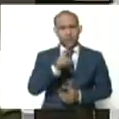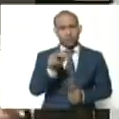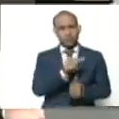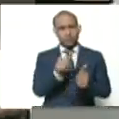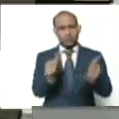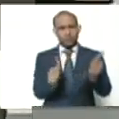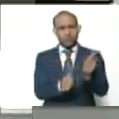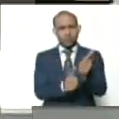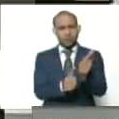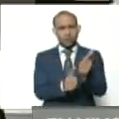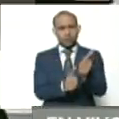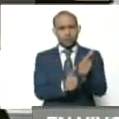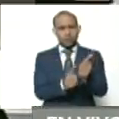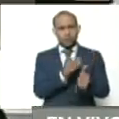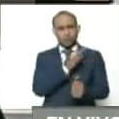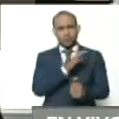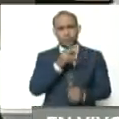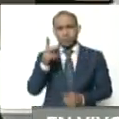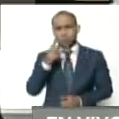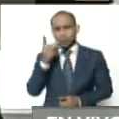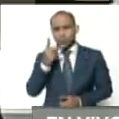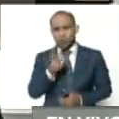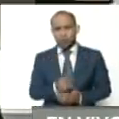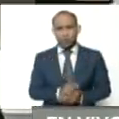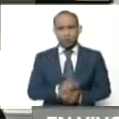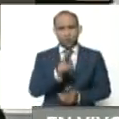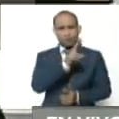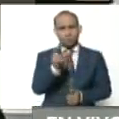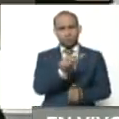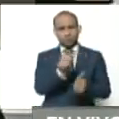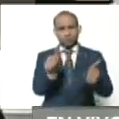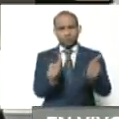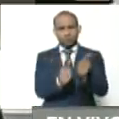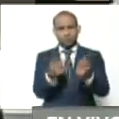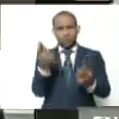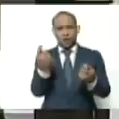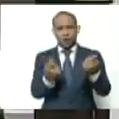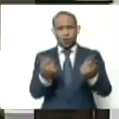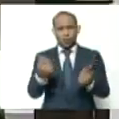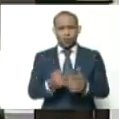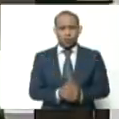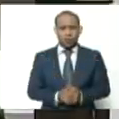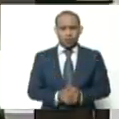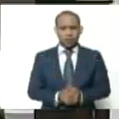vicepresidente de Soberanía Política, al vicepresidente de Economía,